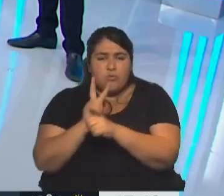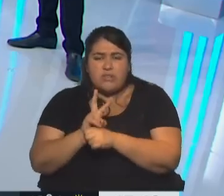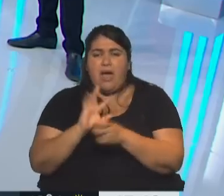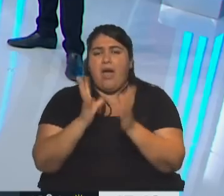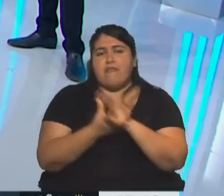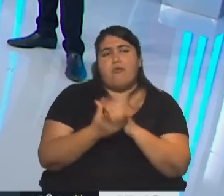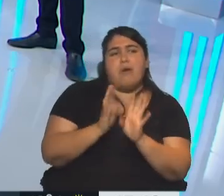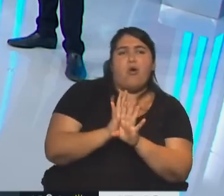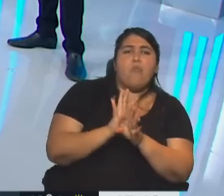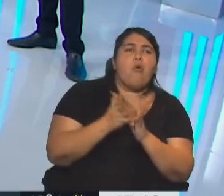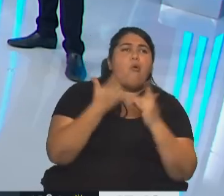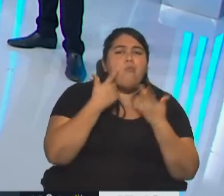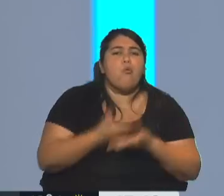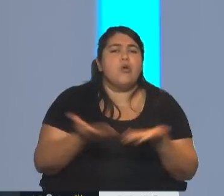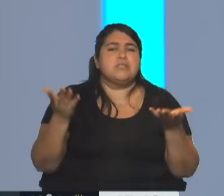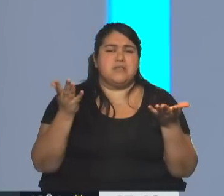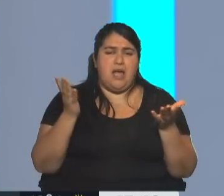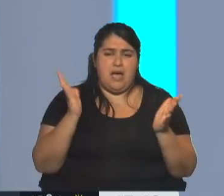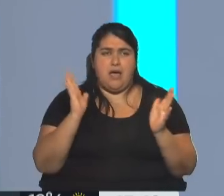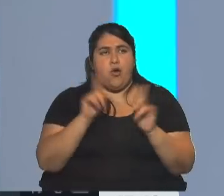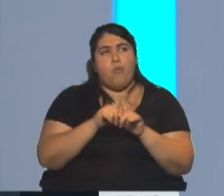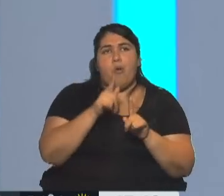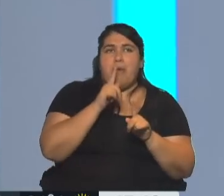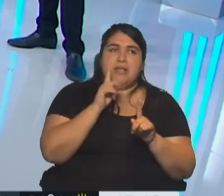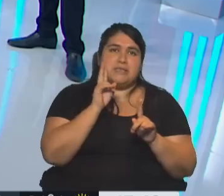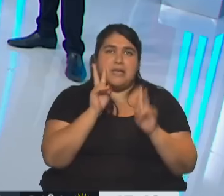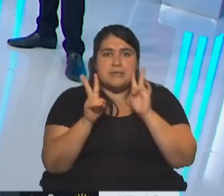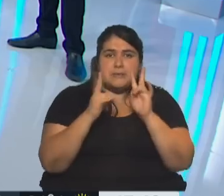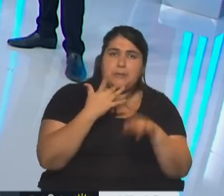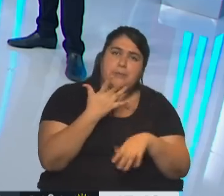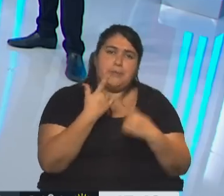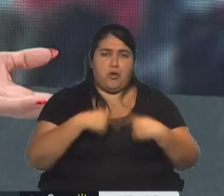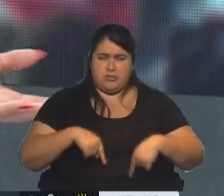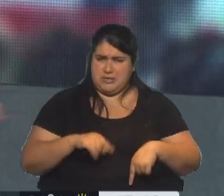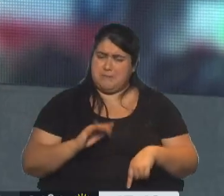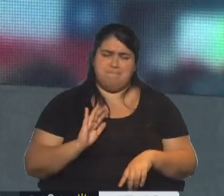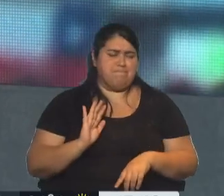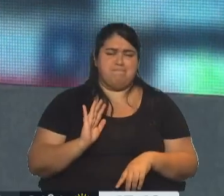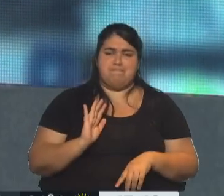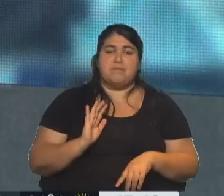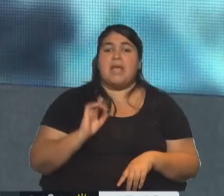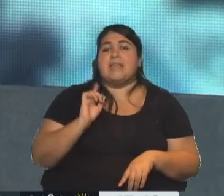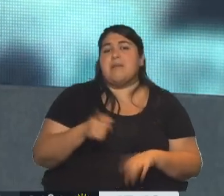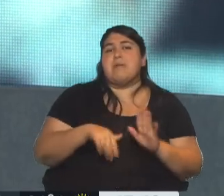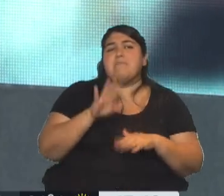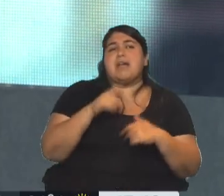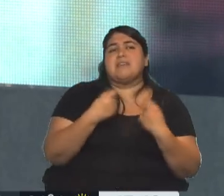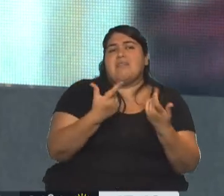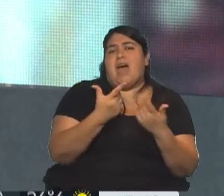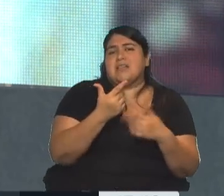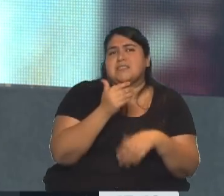de integrarlos al gobierno en lugares estratégicos del gobierno. Y de apoyar medidas, por ejemplo, para darle más poder a Carabineros cuando era un presidente que